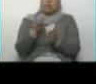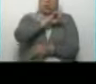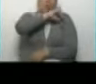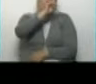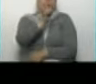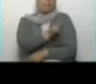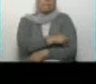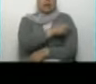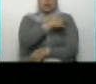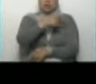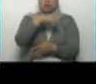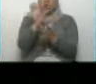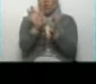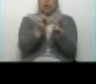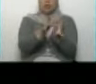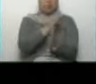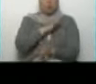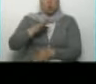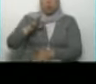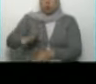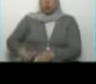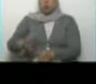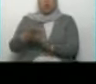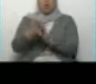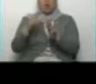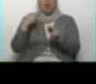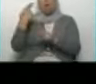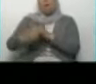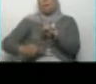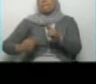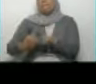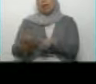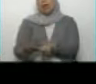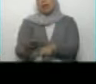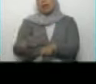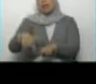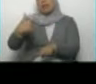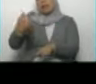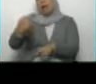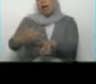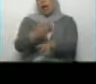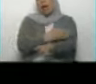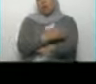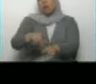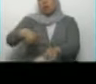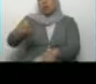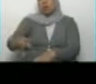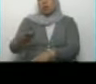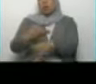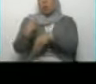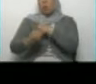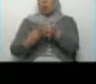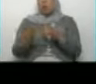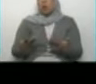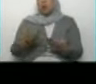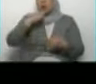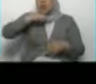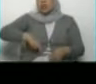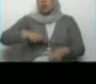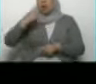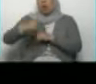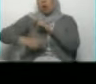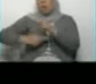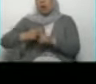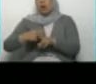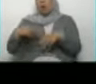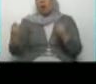Jesucristo, que marcó la época de la humanidad en un antes y un después. Díganme ustedes cuándo había sucedido eso, en la historia de la humanidad, que